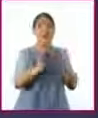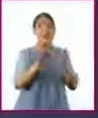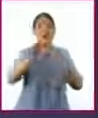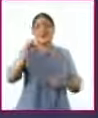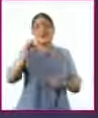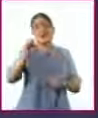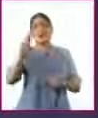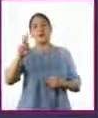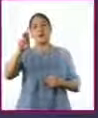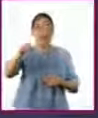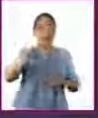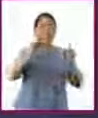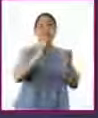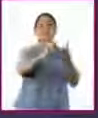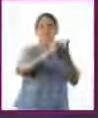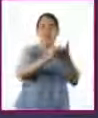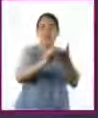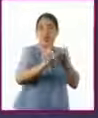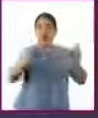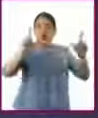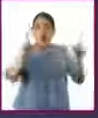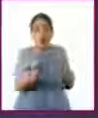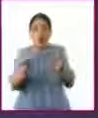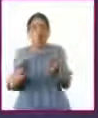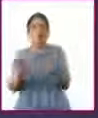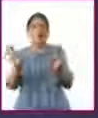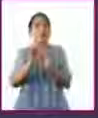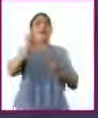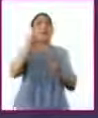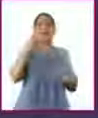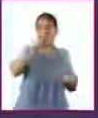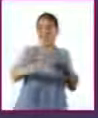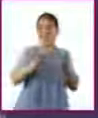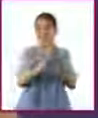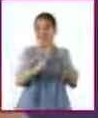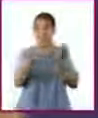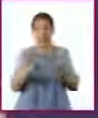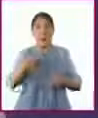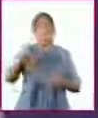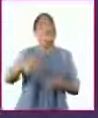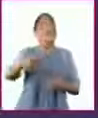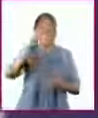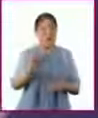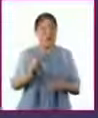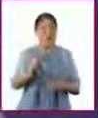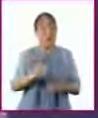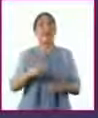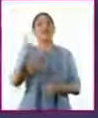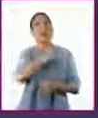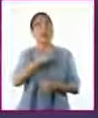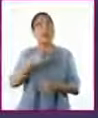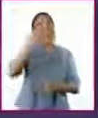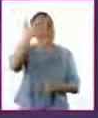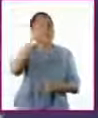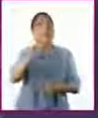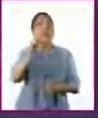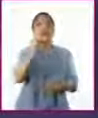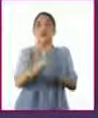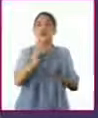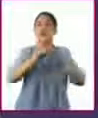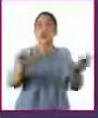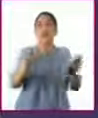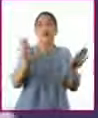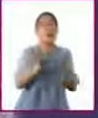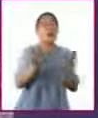reseñas, es decir, versiones cortas de las fuentes primarias. Pero hay que saber que esa información es